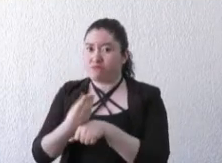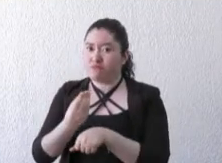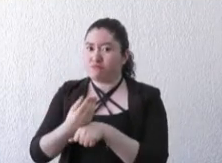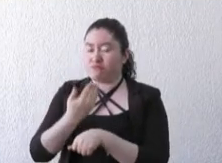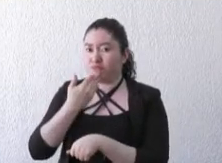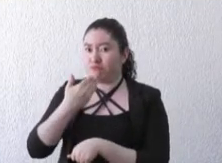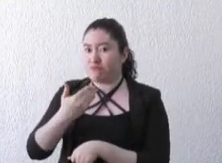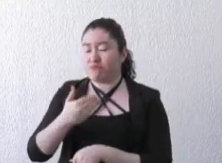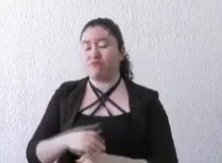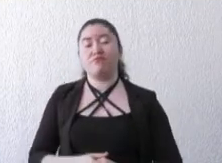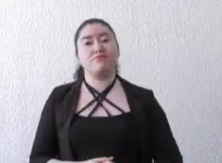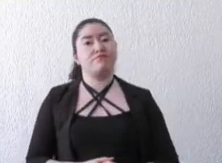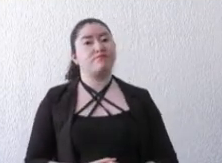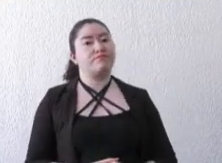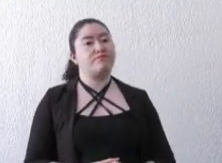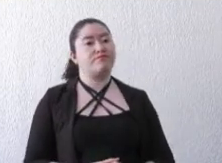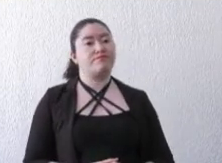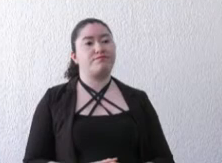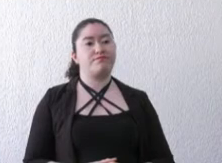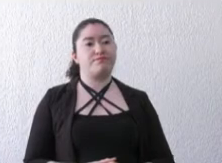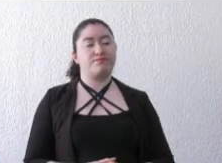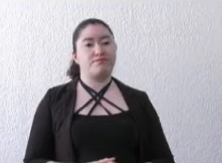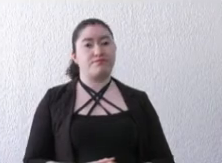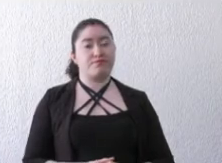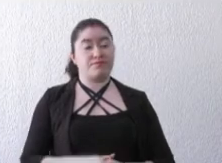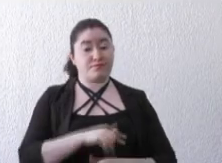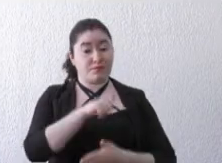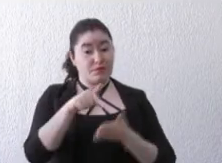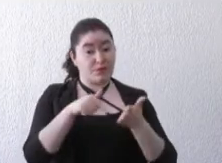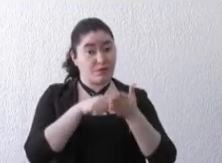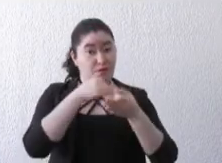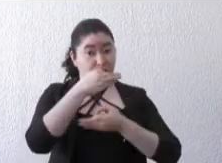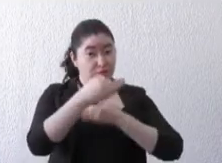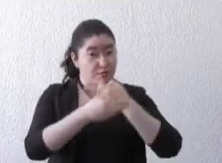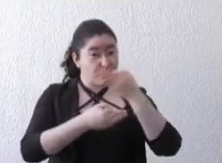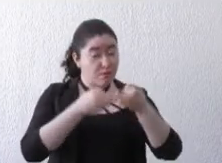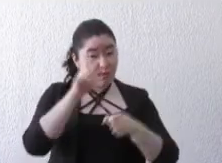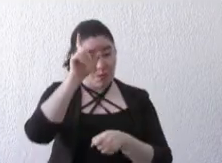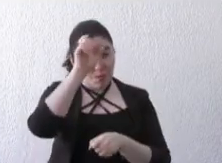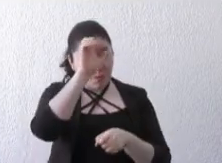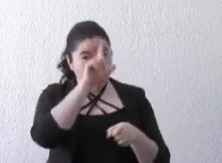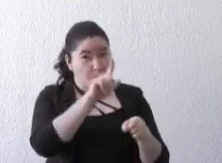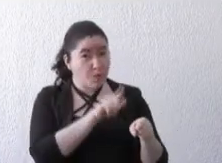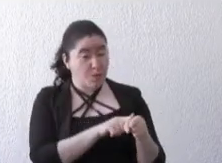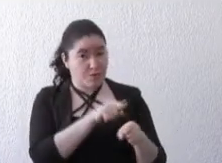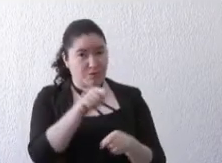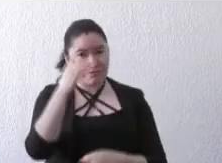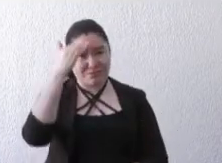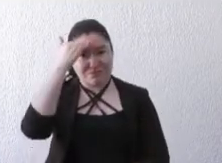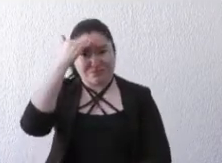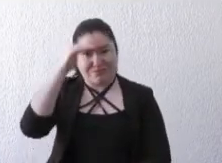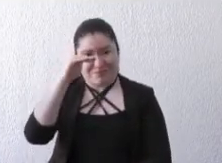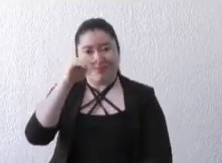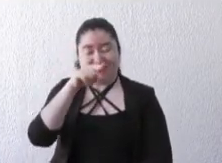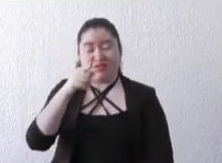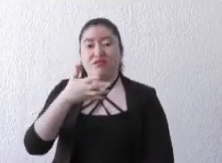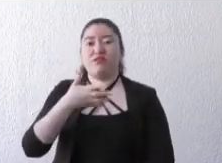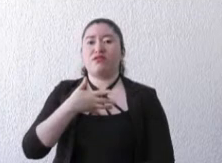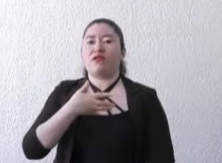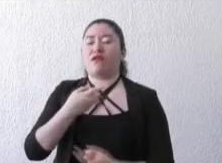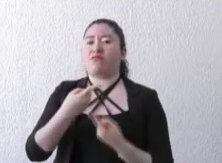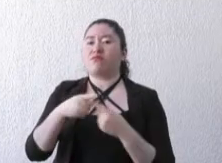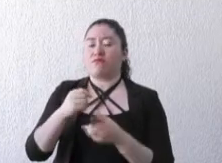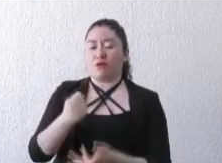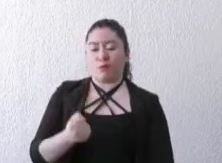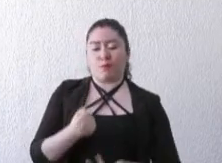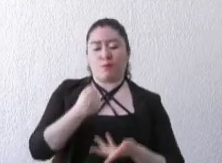este faro? Todos los espacios culturales, como sabes, tienen condiciones